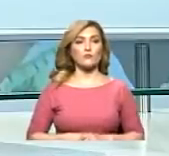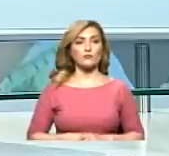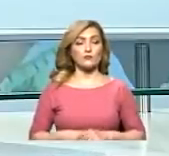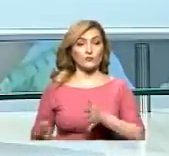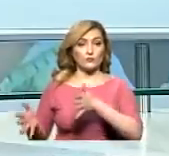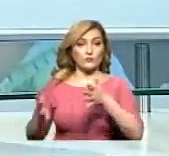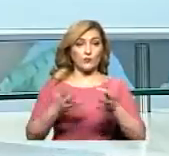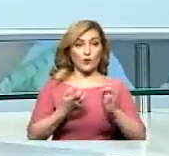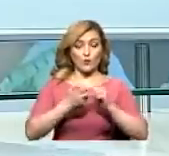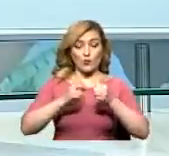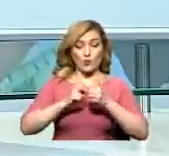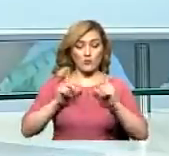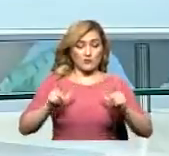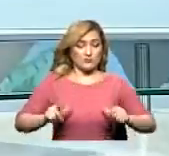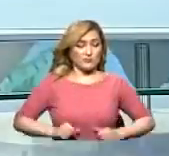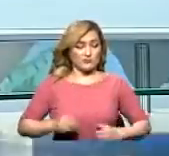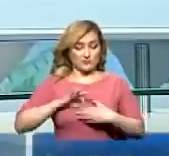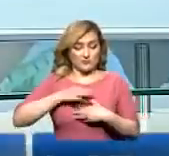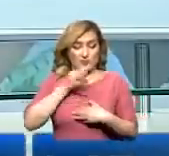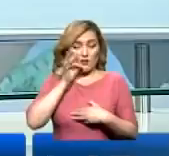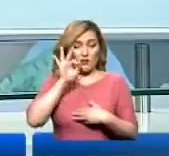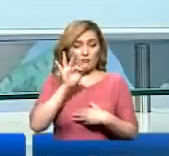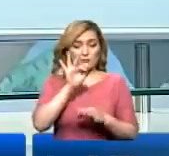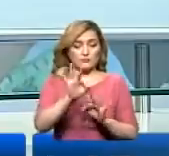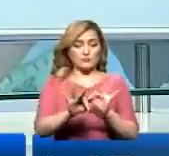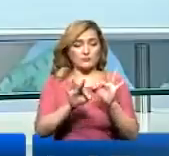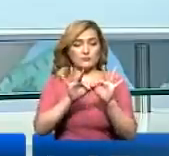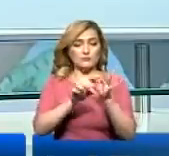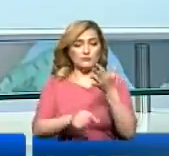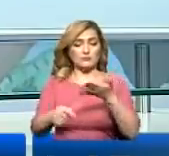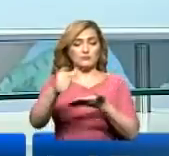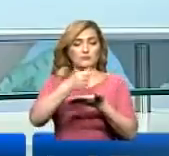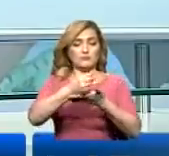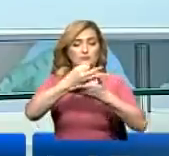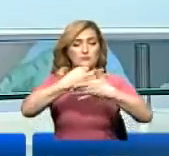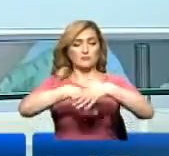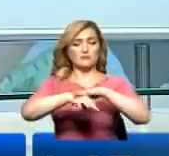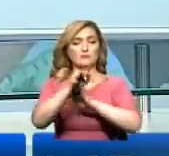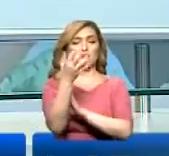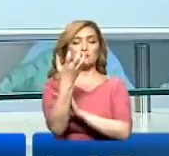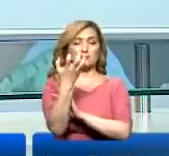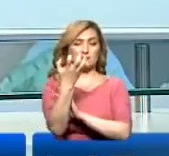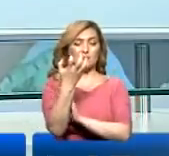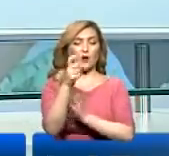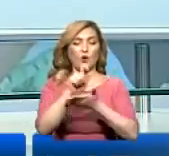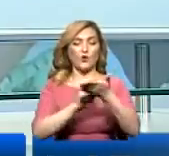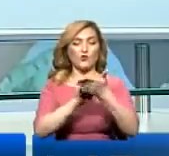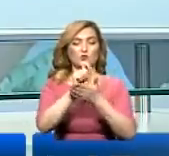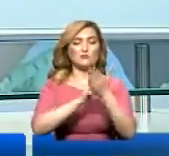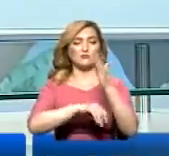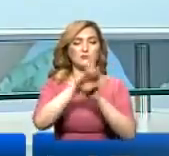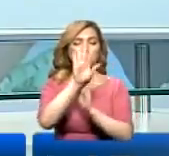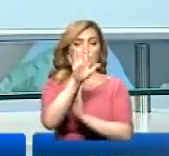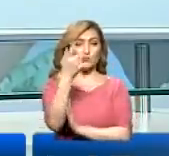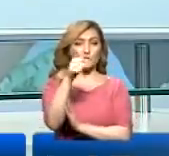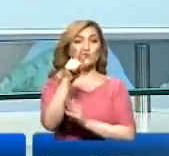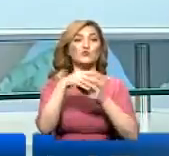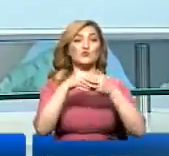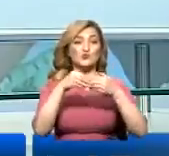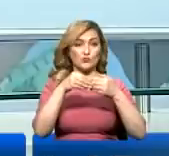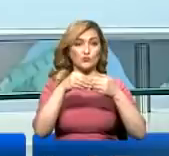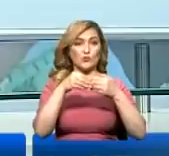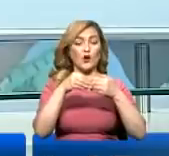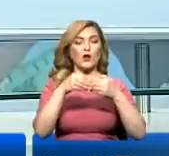Durante la crisis sanitaria, la prefectura del Guayas ha realizado 15 contratos por emergencia que superan los $5 millones. Uno de ellos